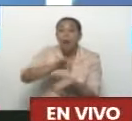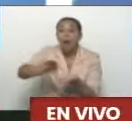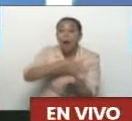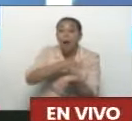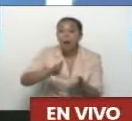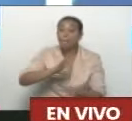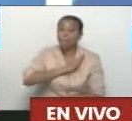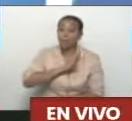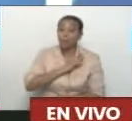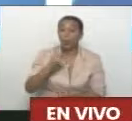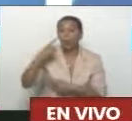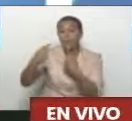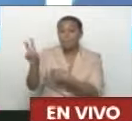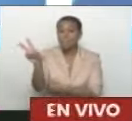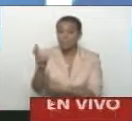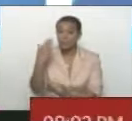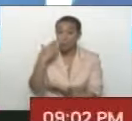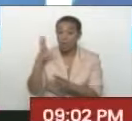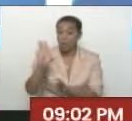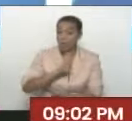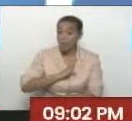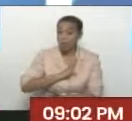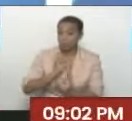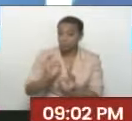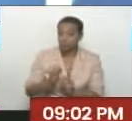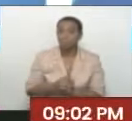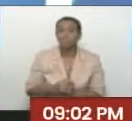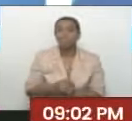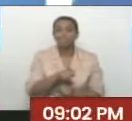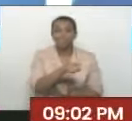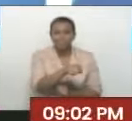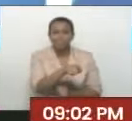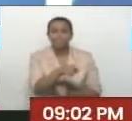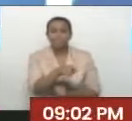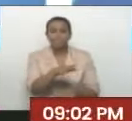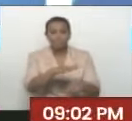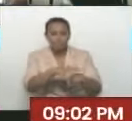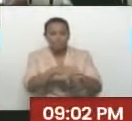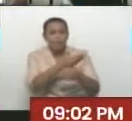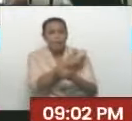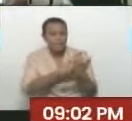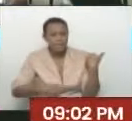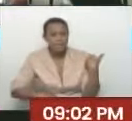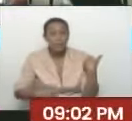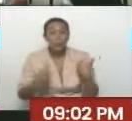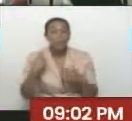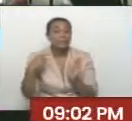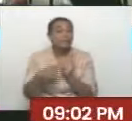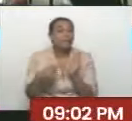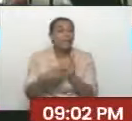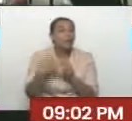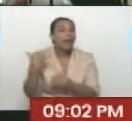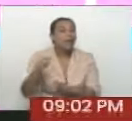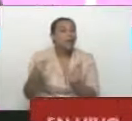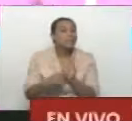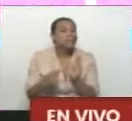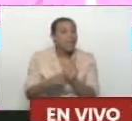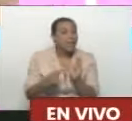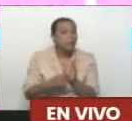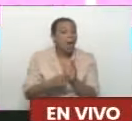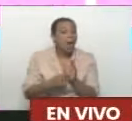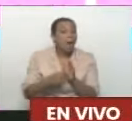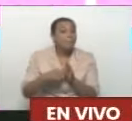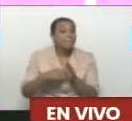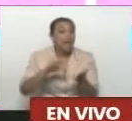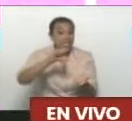y bailes de la tradición venezolana. Presidente, eso es muy importante, es una deuda que tenemos porque los